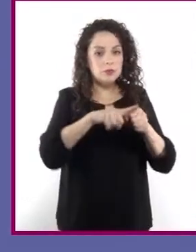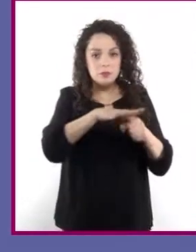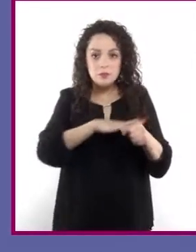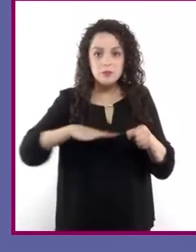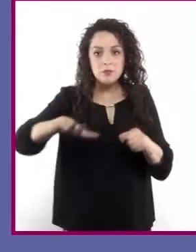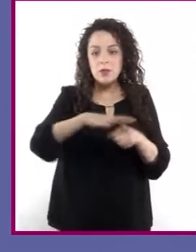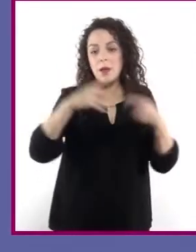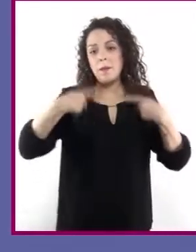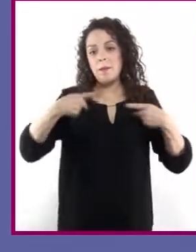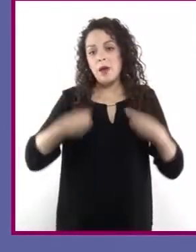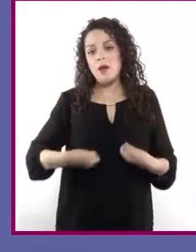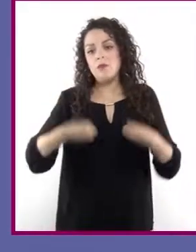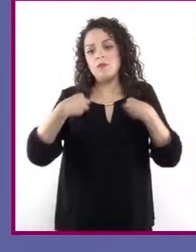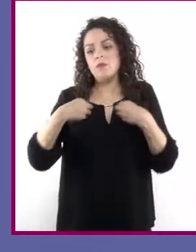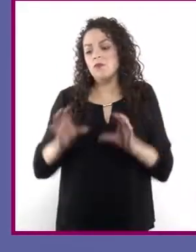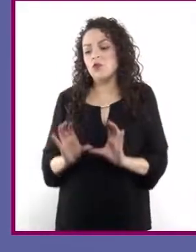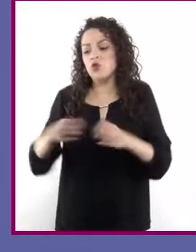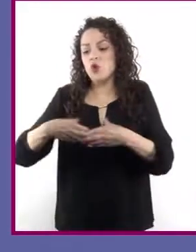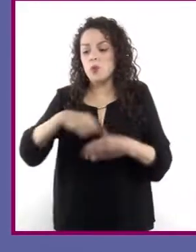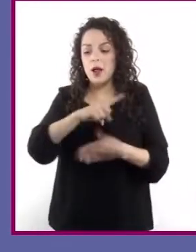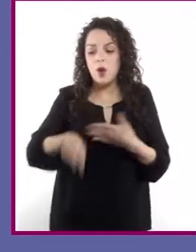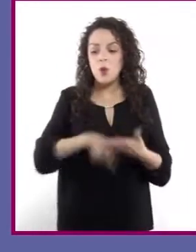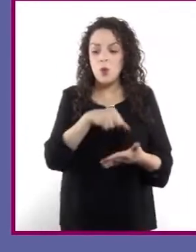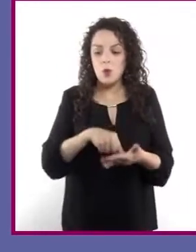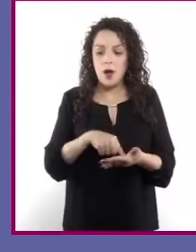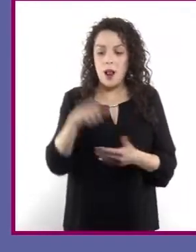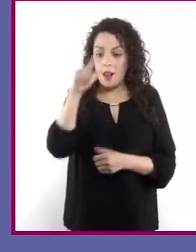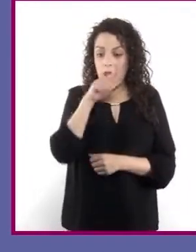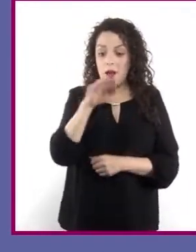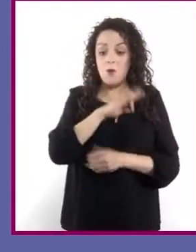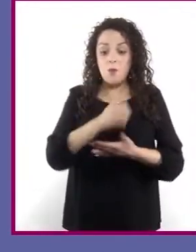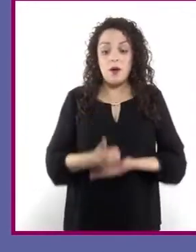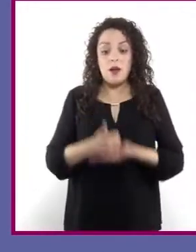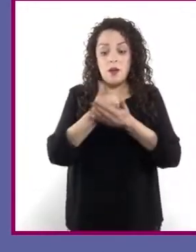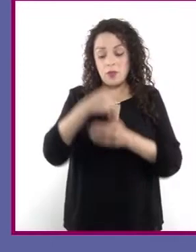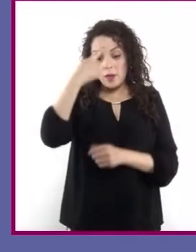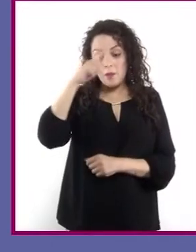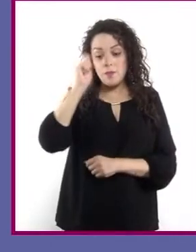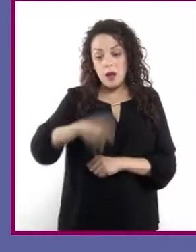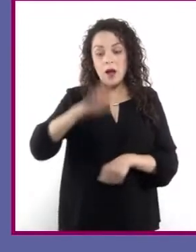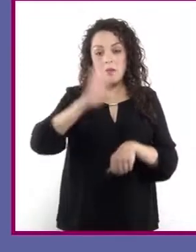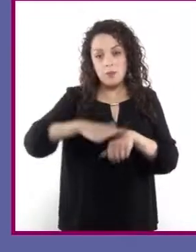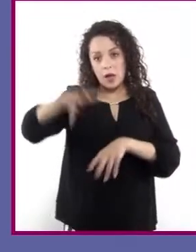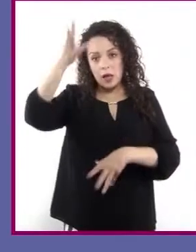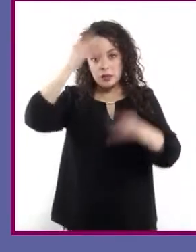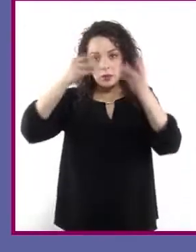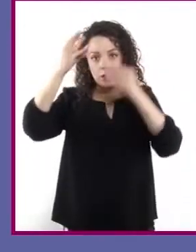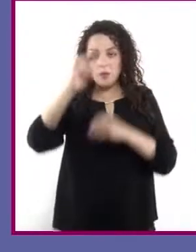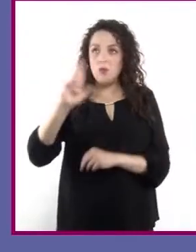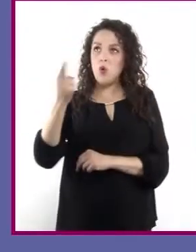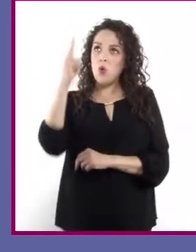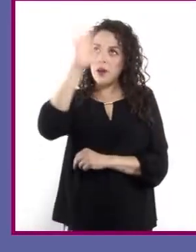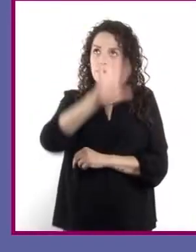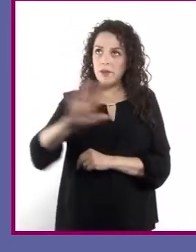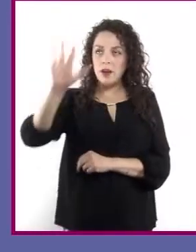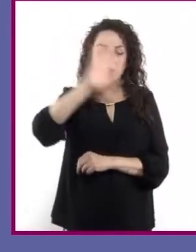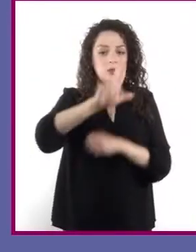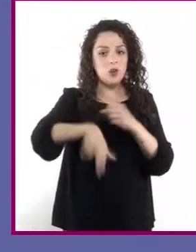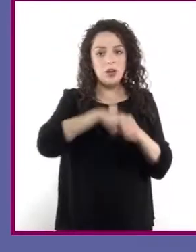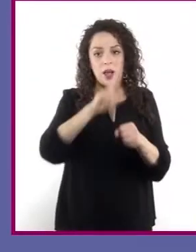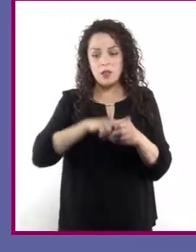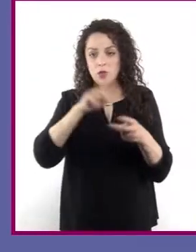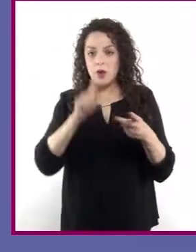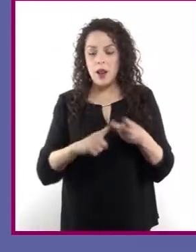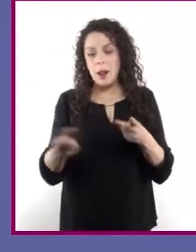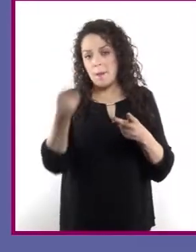una comunidad. La lengua ha permitido la transmisión de conocimientos sobre el universo, la naturaleza, la medicina y